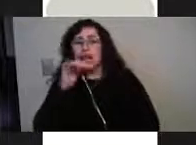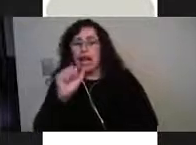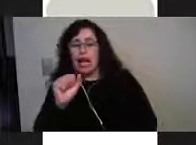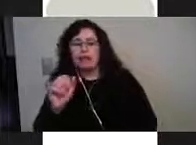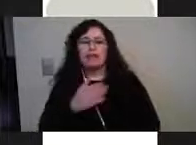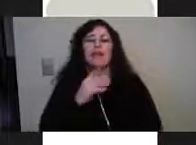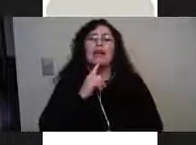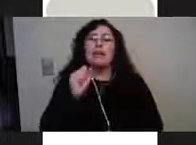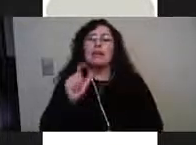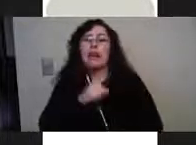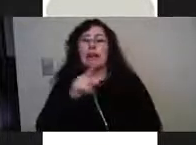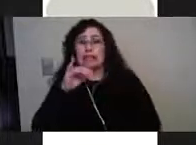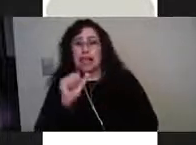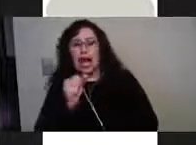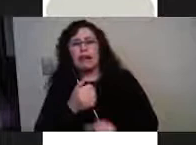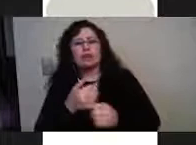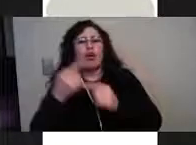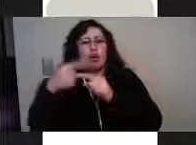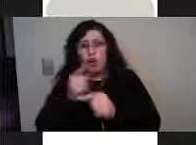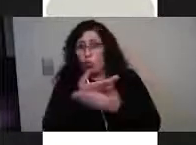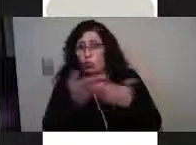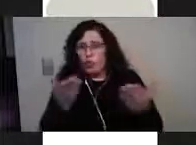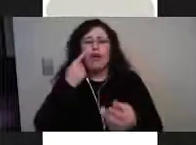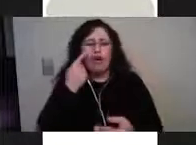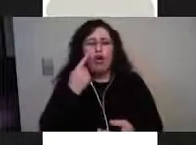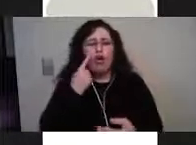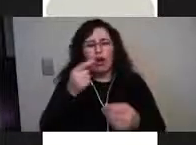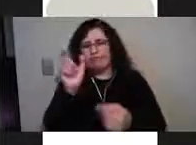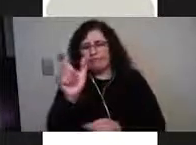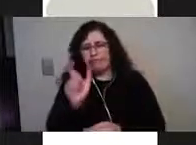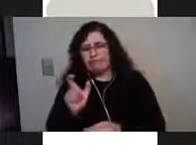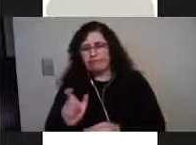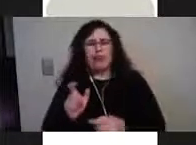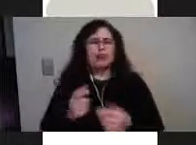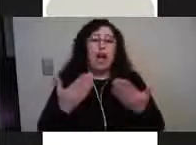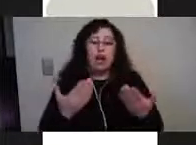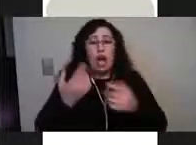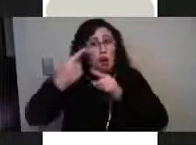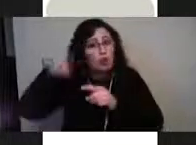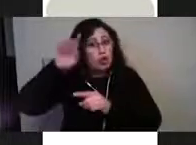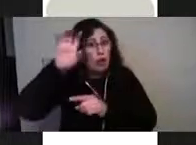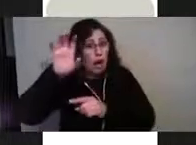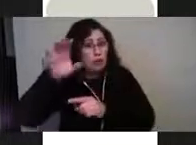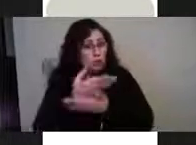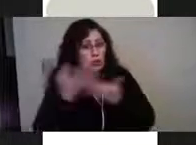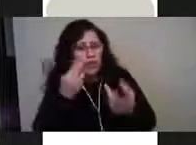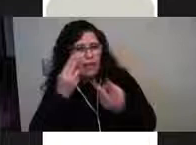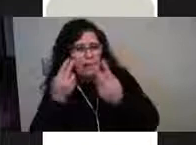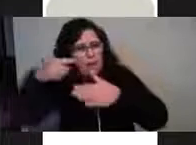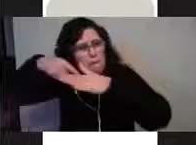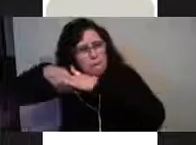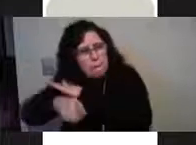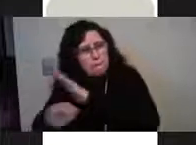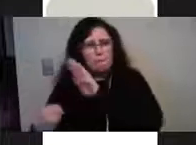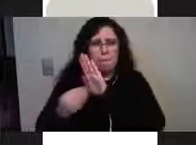que clínicamente ustedes las puedan responder, ya. Ya en las asignaturas posteriores se va a comenzar a ahondar